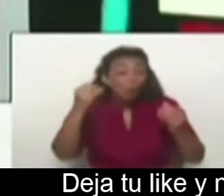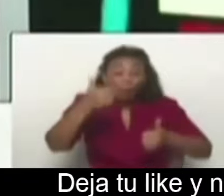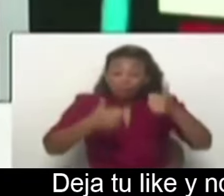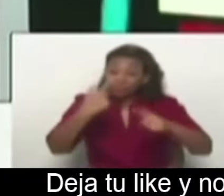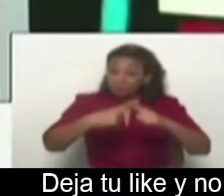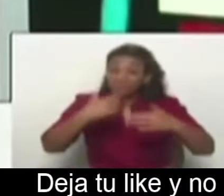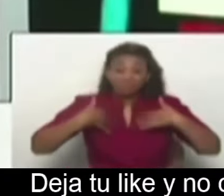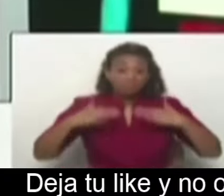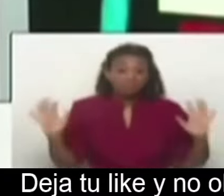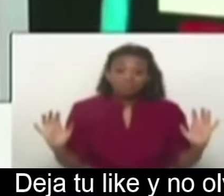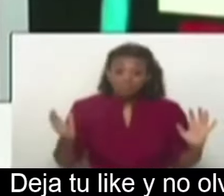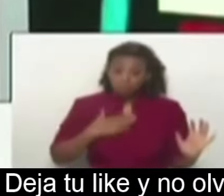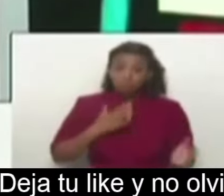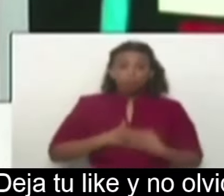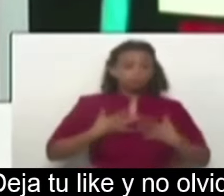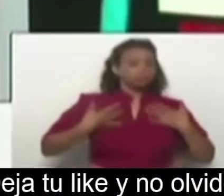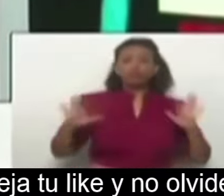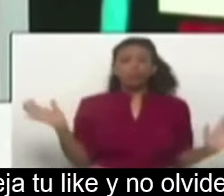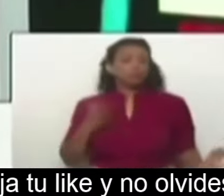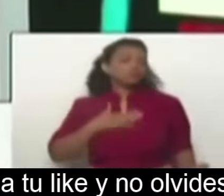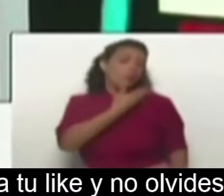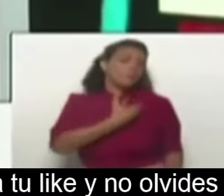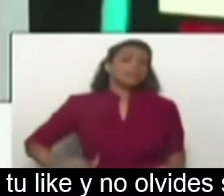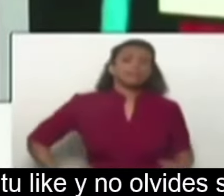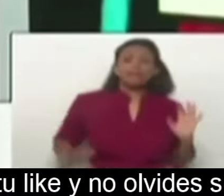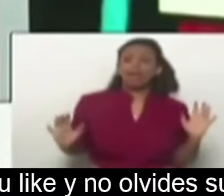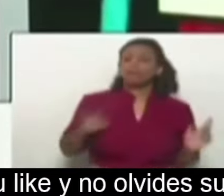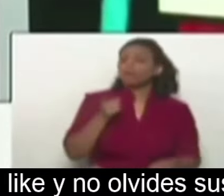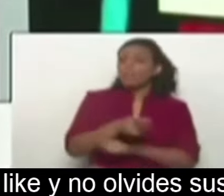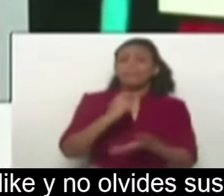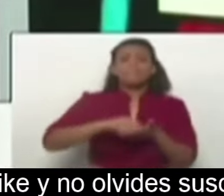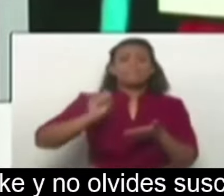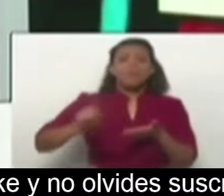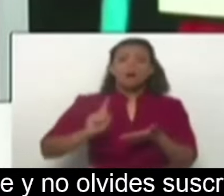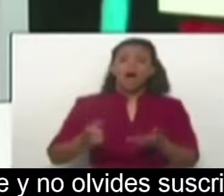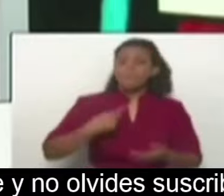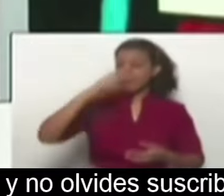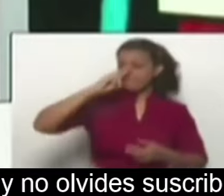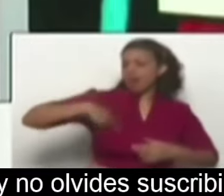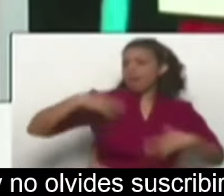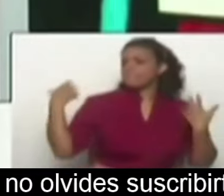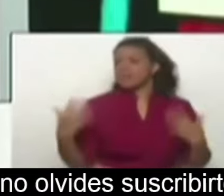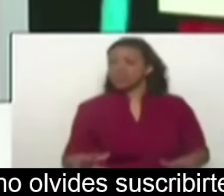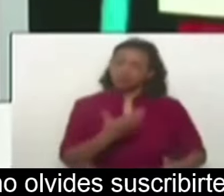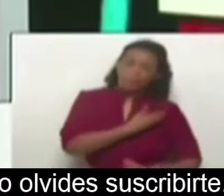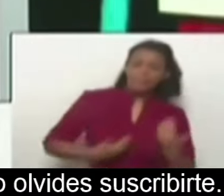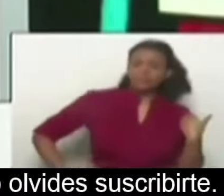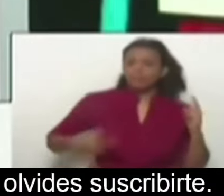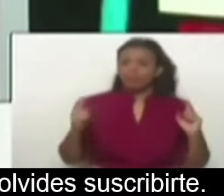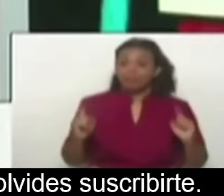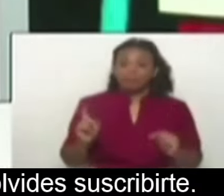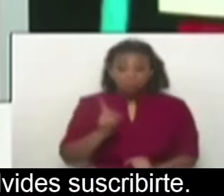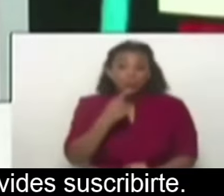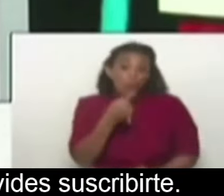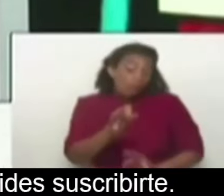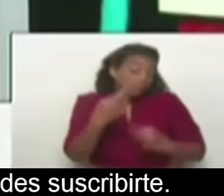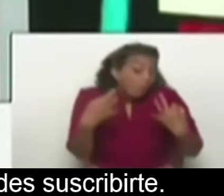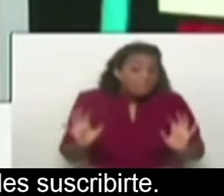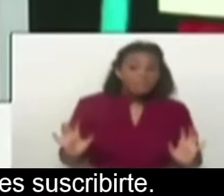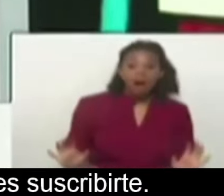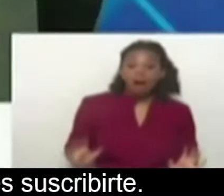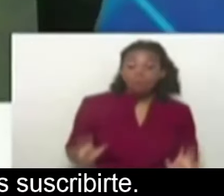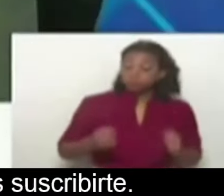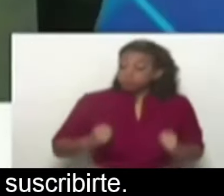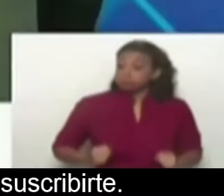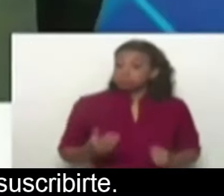me despojé, yo pude haber dicho, soy presidente, no tengo que ir para allá. A mí me respetan, yo soy presidente. Pude haberlo dicho, una pataleta,